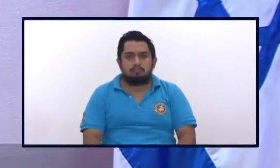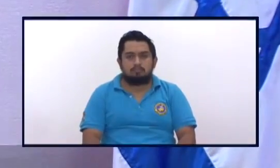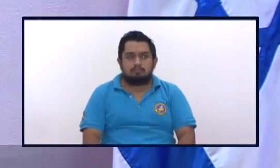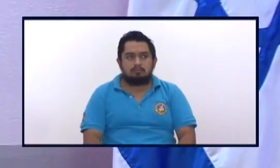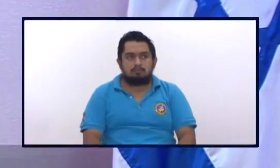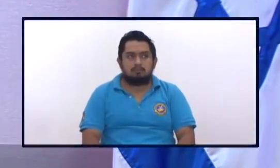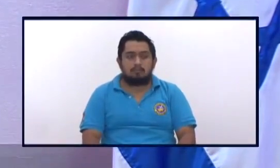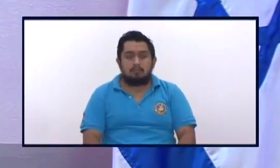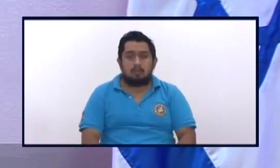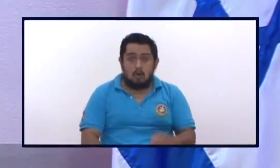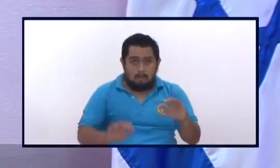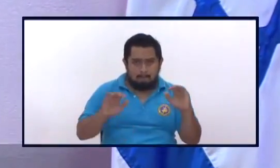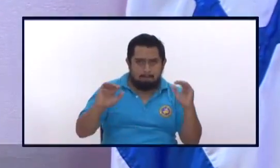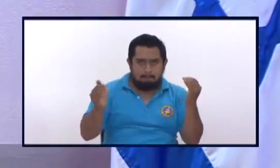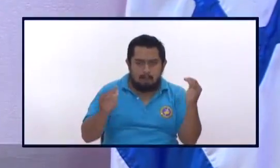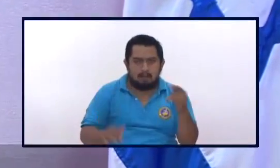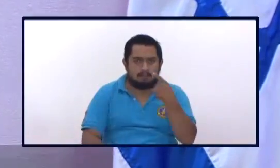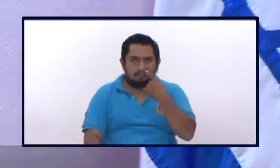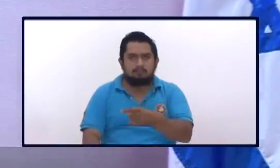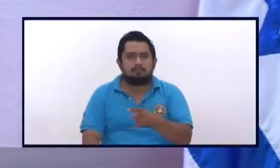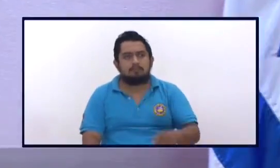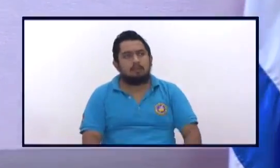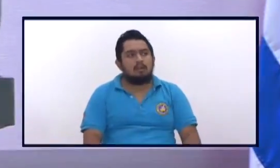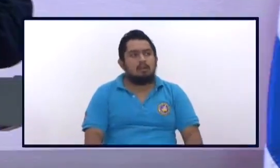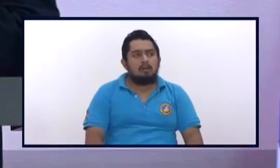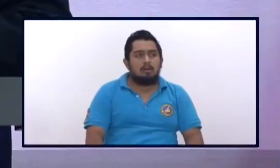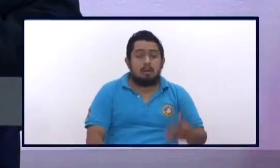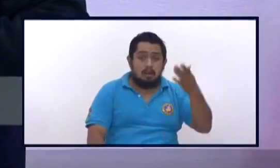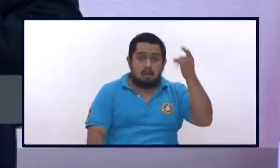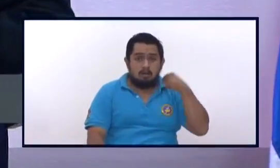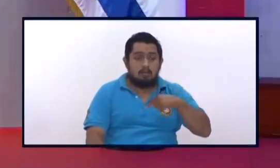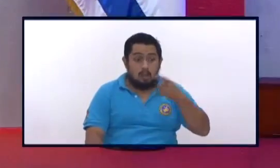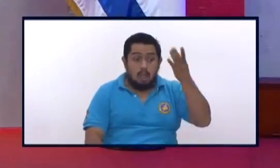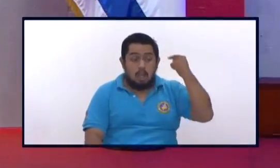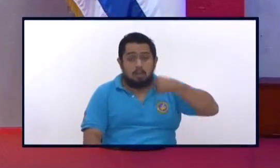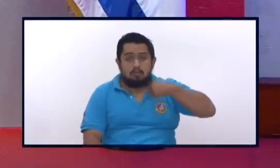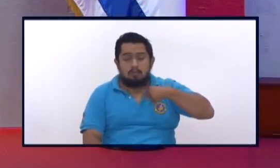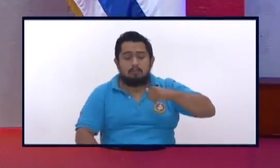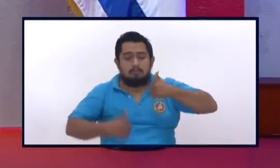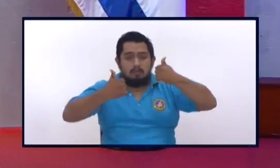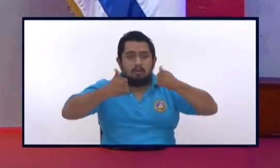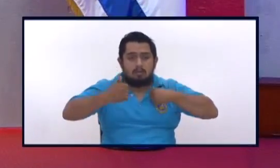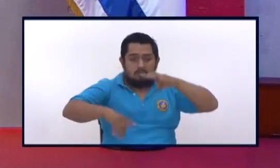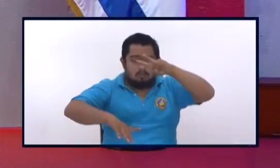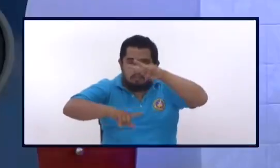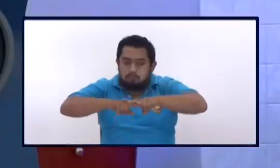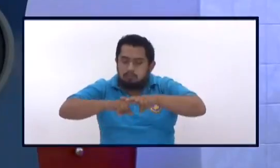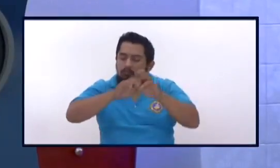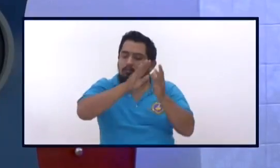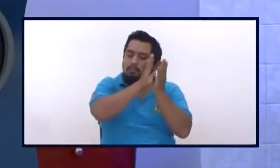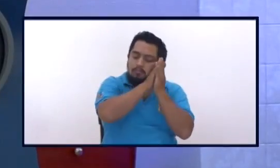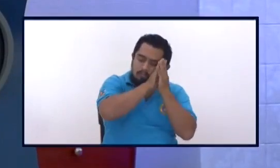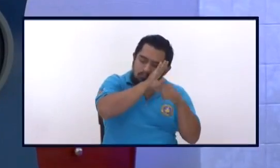y lo voy a parafrasear para no estar metido en líos y dijo anoche tuve mío y acostarme a dormir